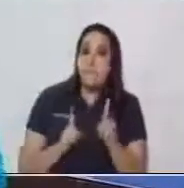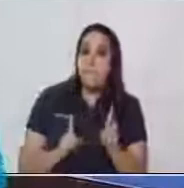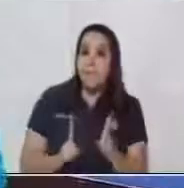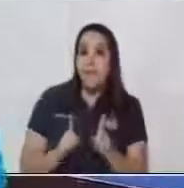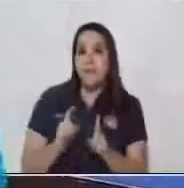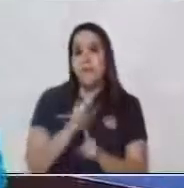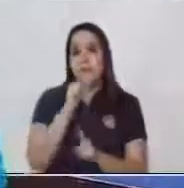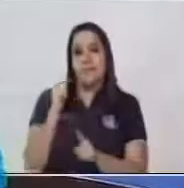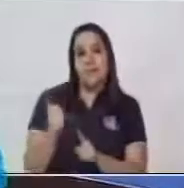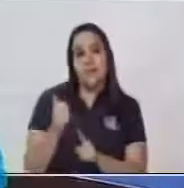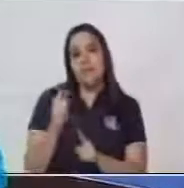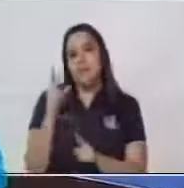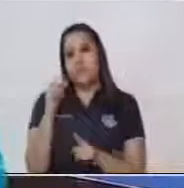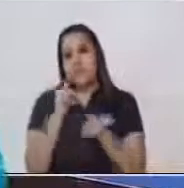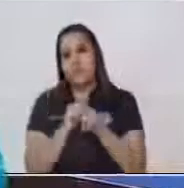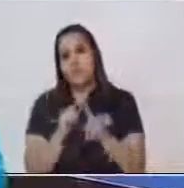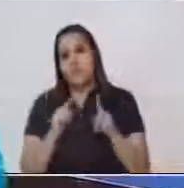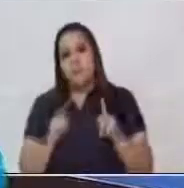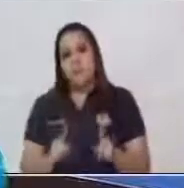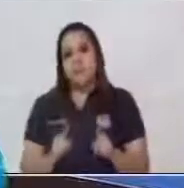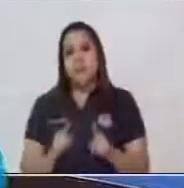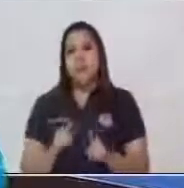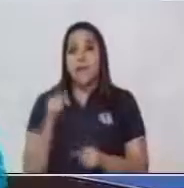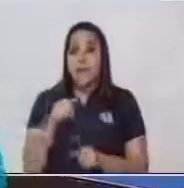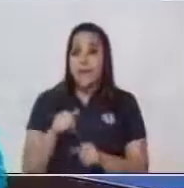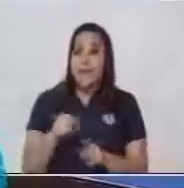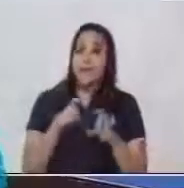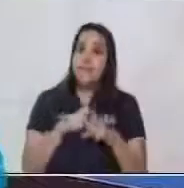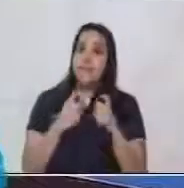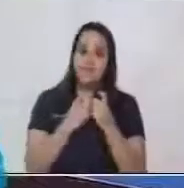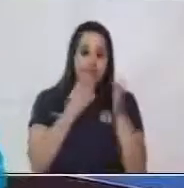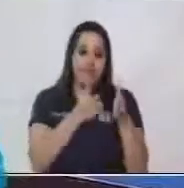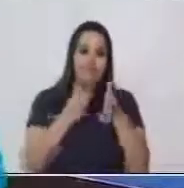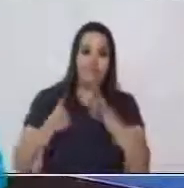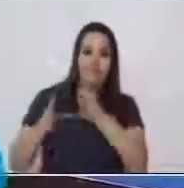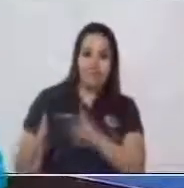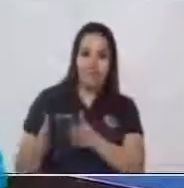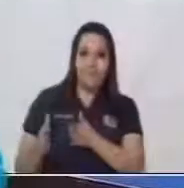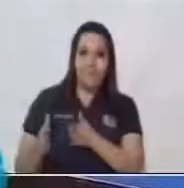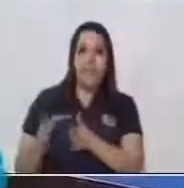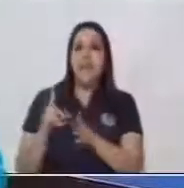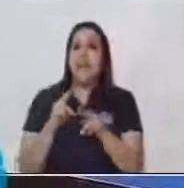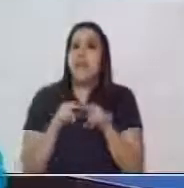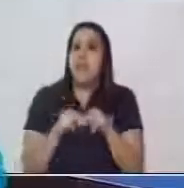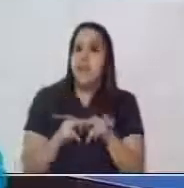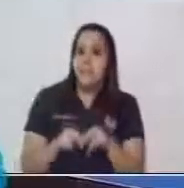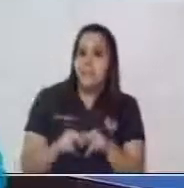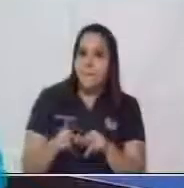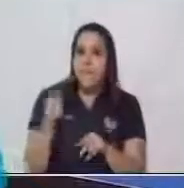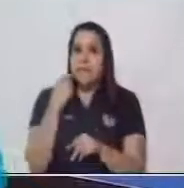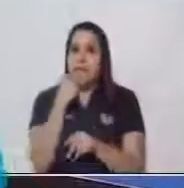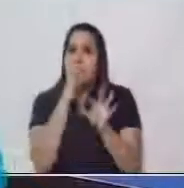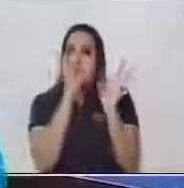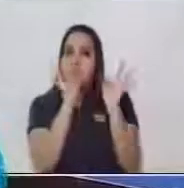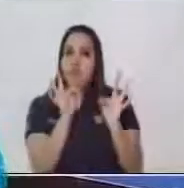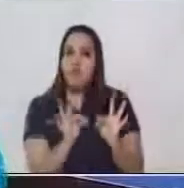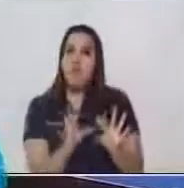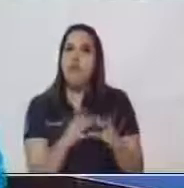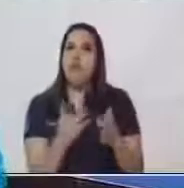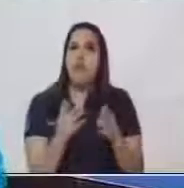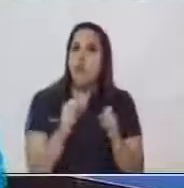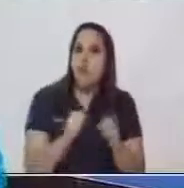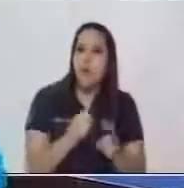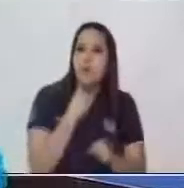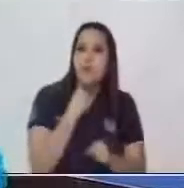otros no, ¿verdad? Entonces, esta es la primera clasificación y es según la intención del hablante, o sea, según lo que nos